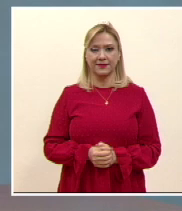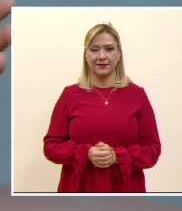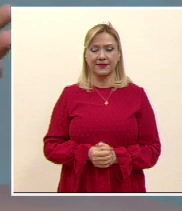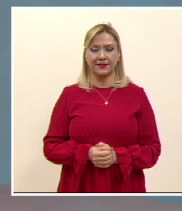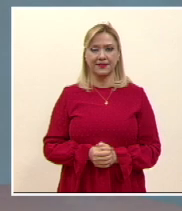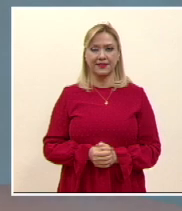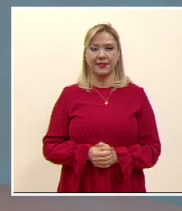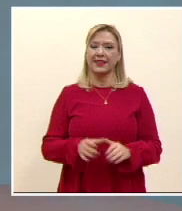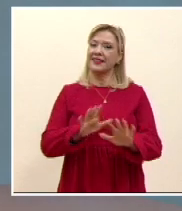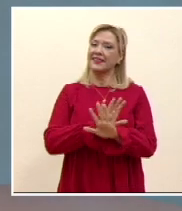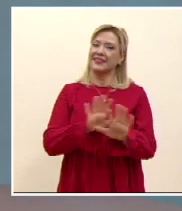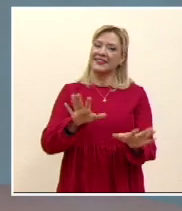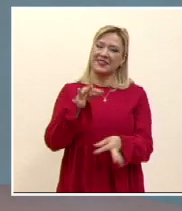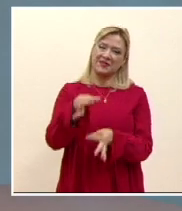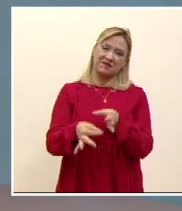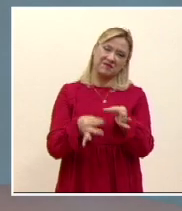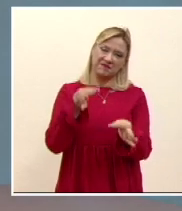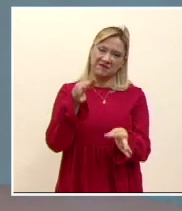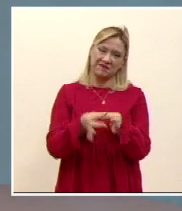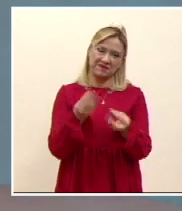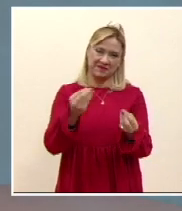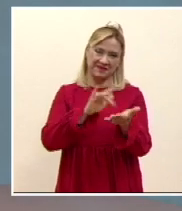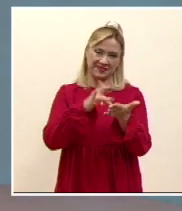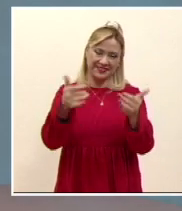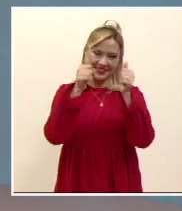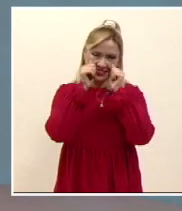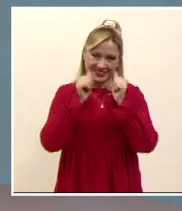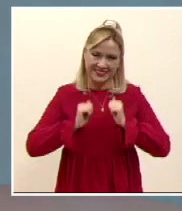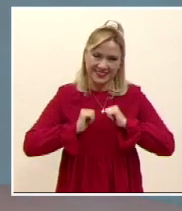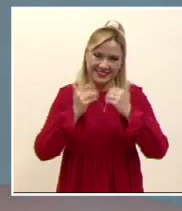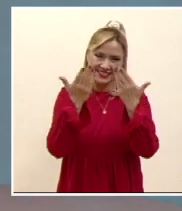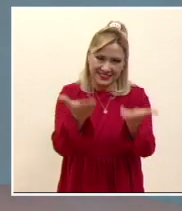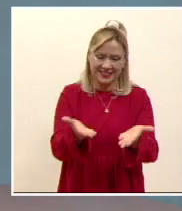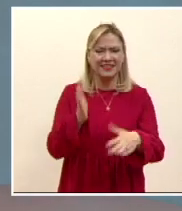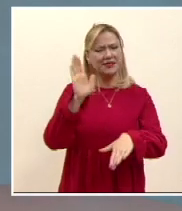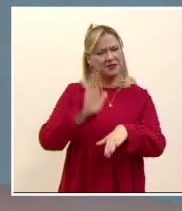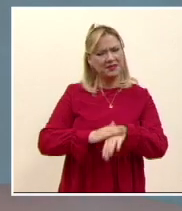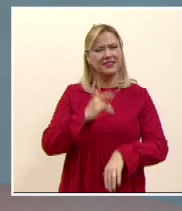Y aquí dejamos el semanario judicial. Como siempre, muchas gracias por haber estado con nosotros.